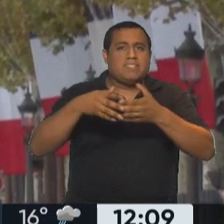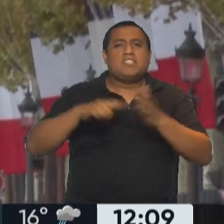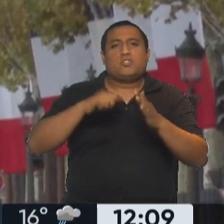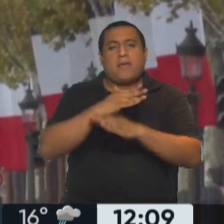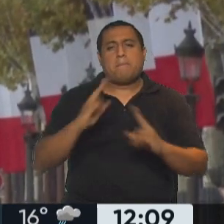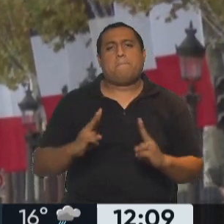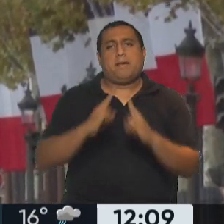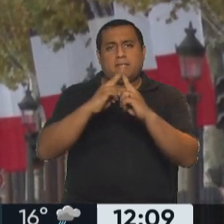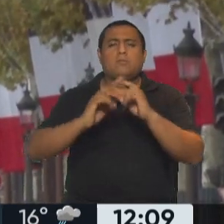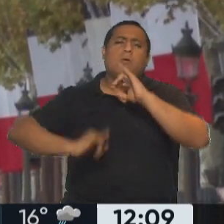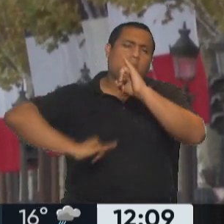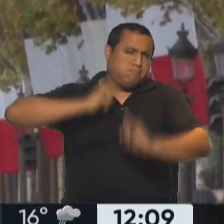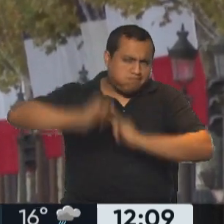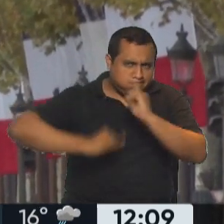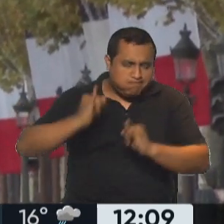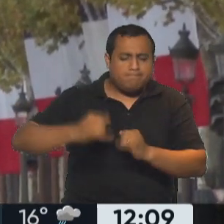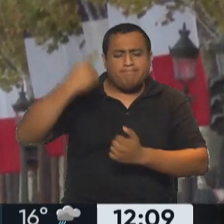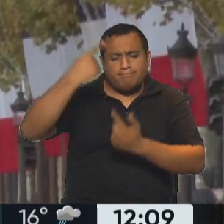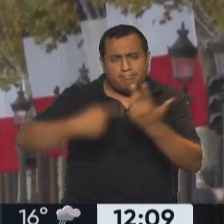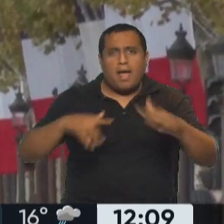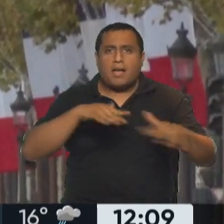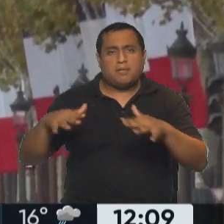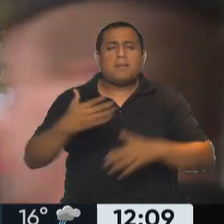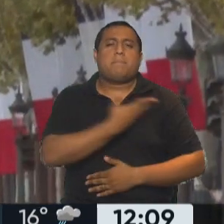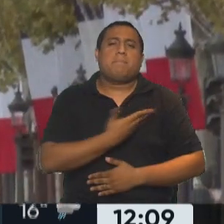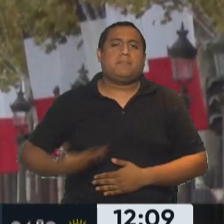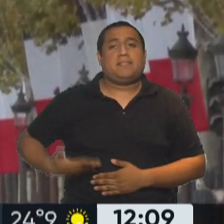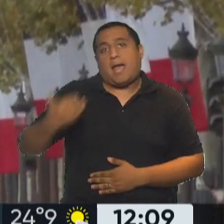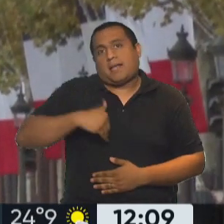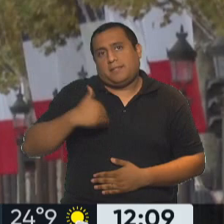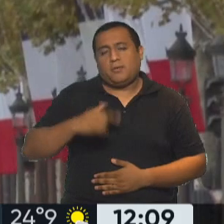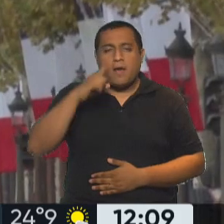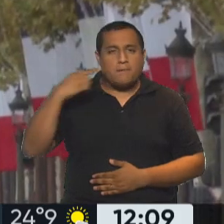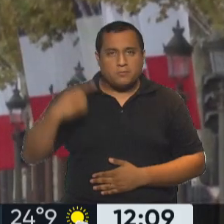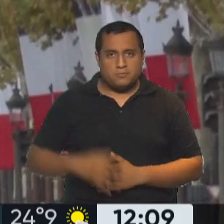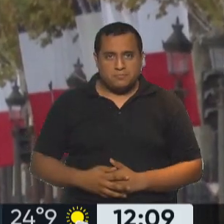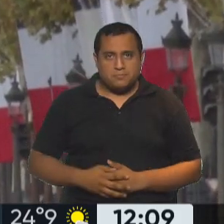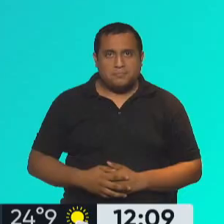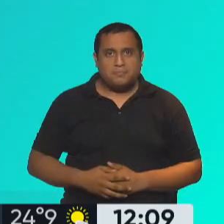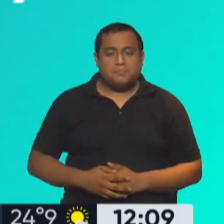para contarles toda la actividad del presidente argentino Alberto Fernández.